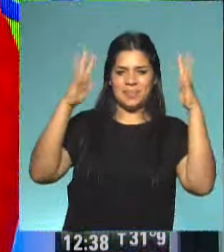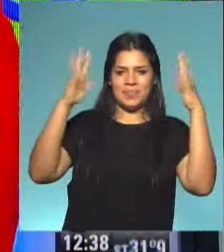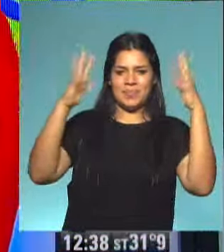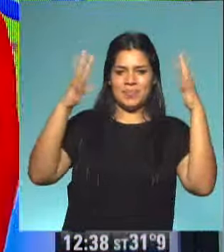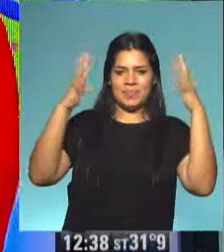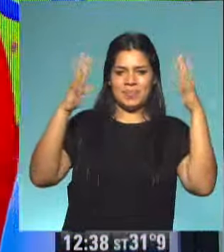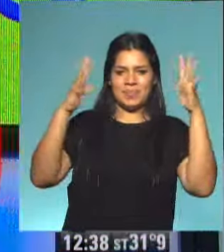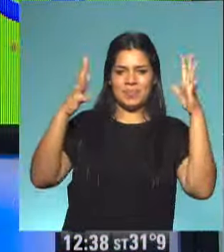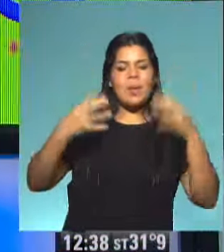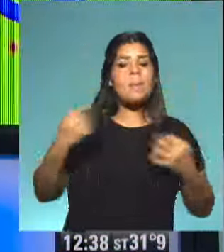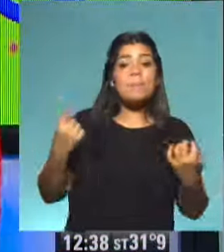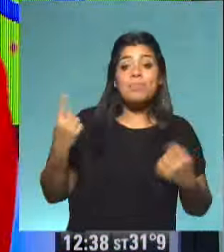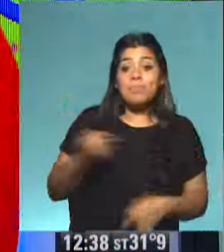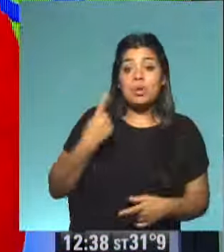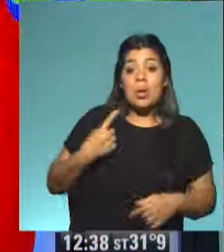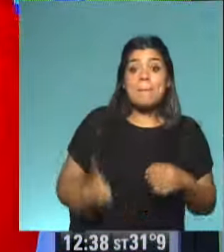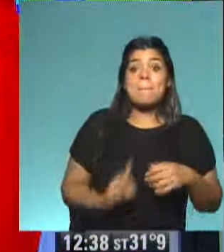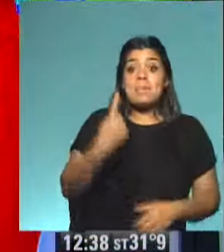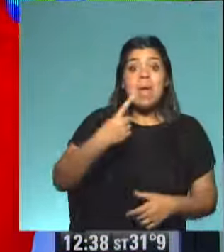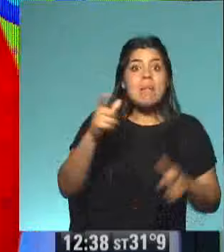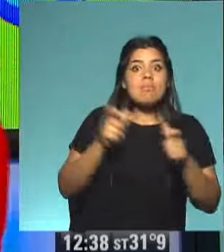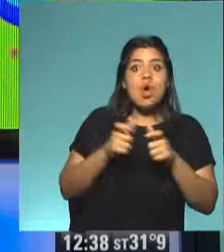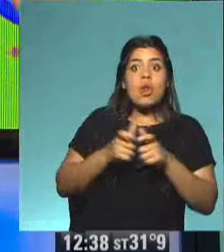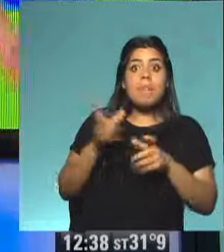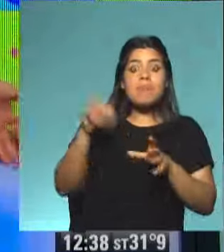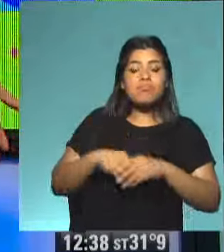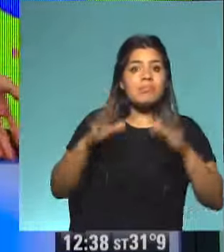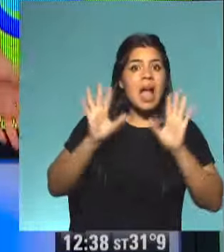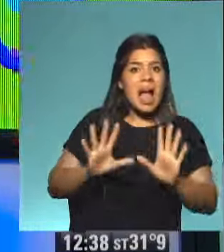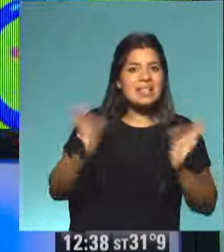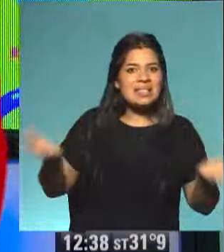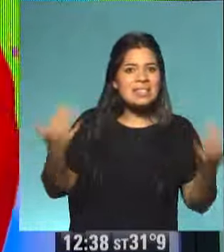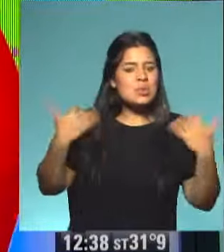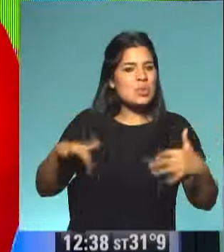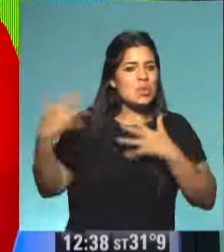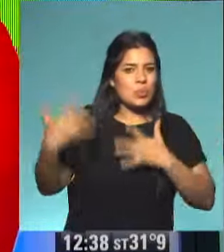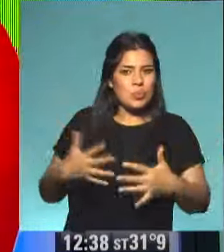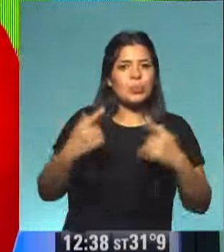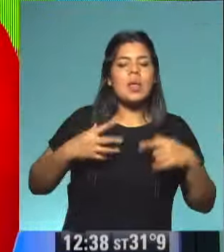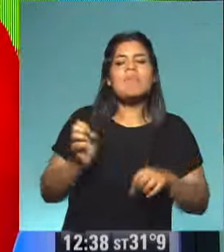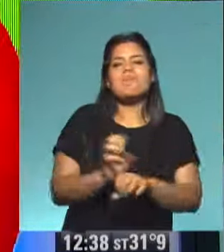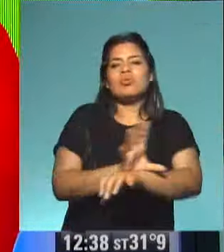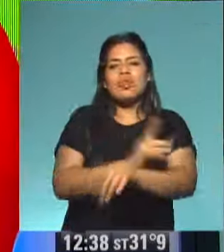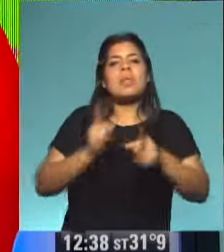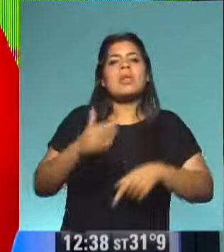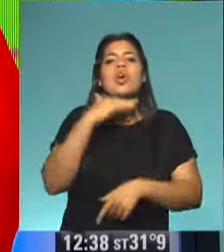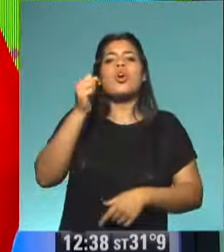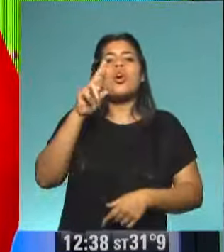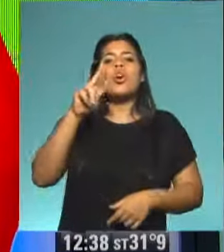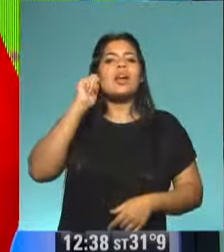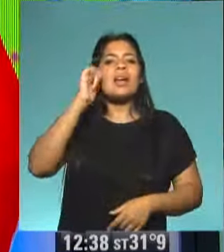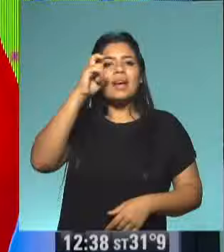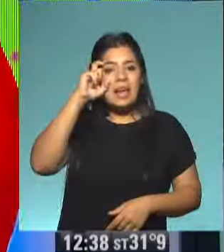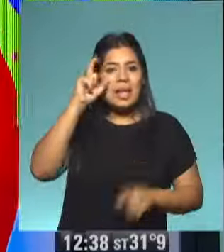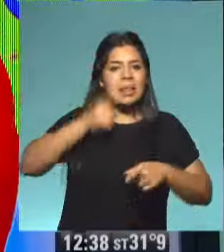Y eso para nosotros. El primer programa, hiciste el ala, sí. Es una emoción enorme. Sí. También lo tuvimos a Jorge, director, y le agradecemos. A